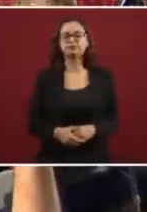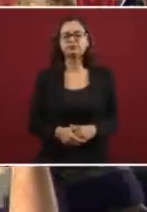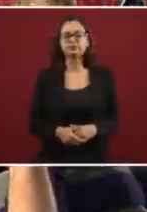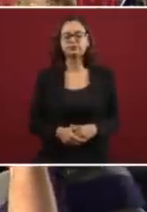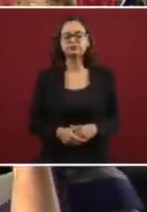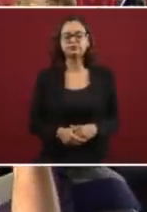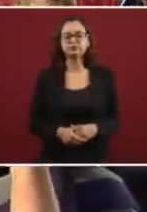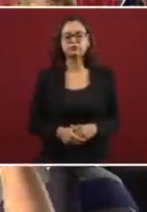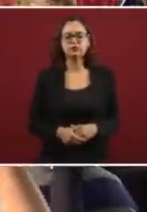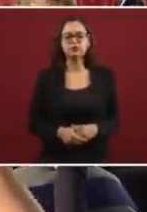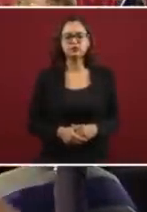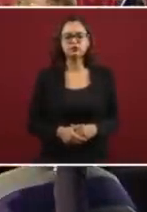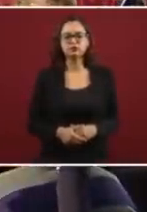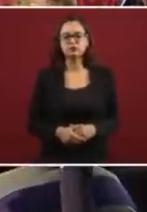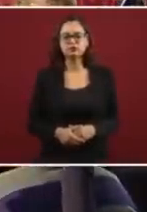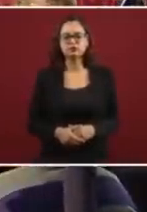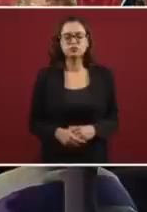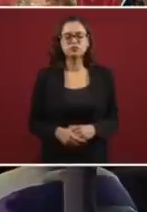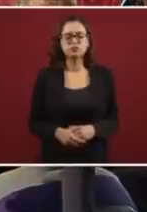fines